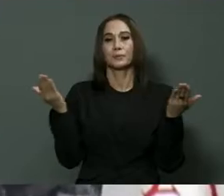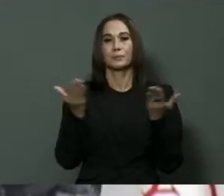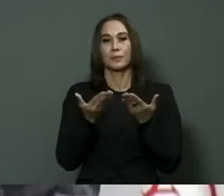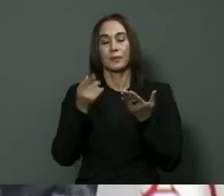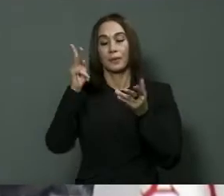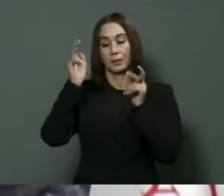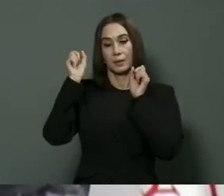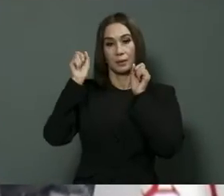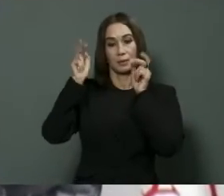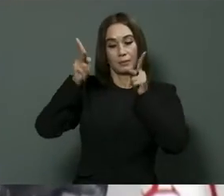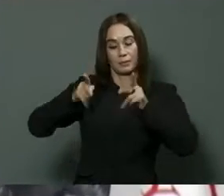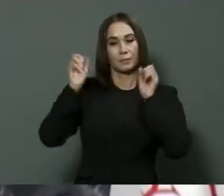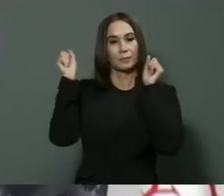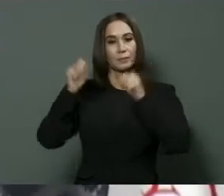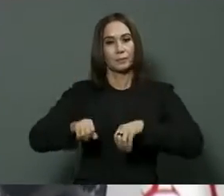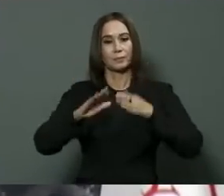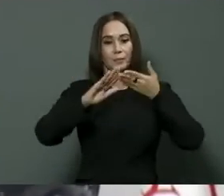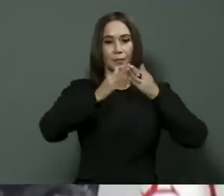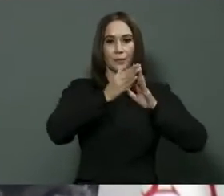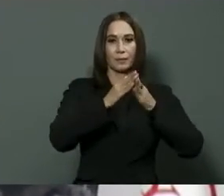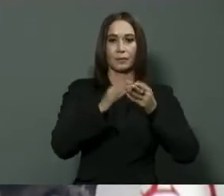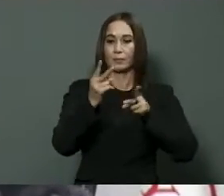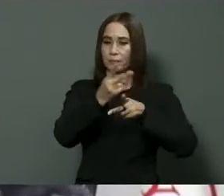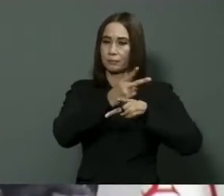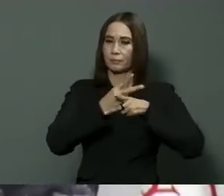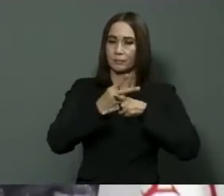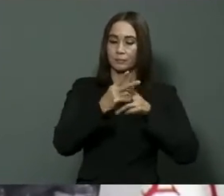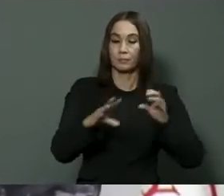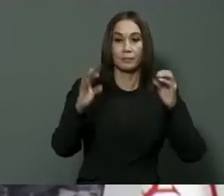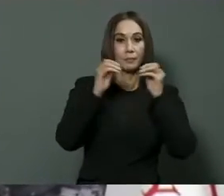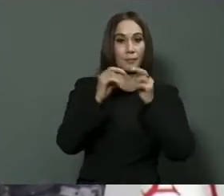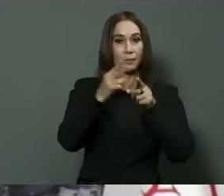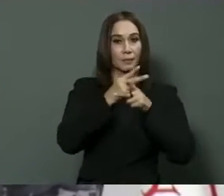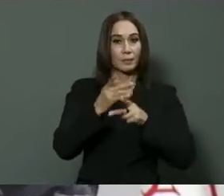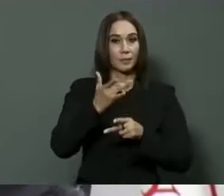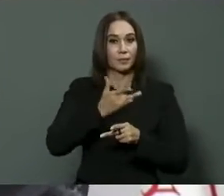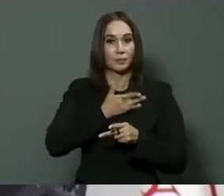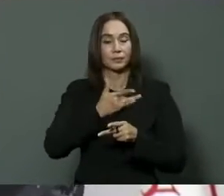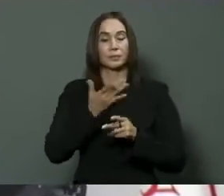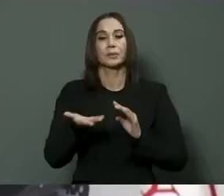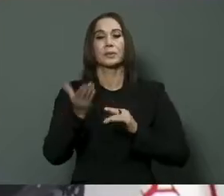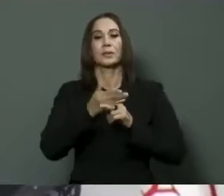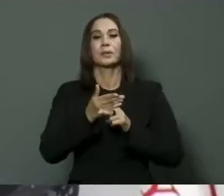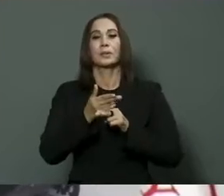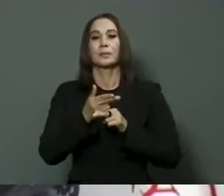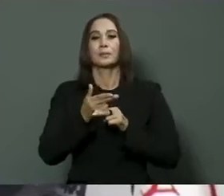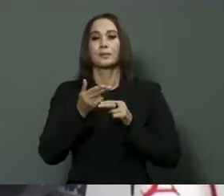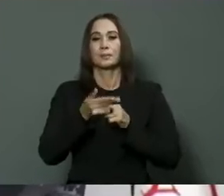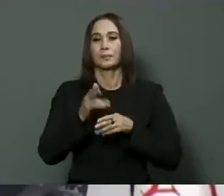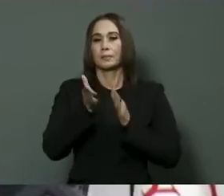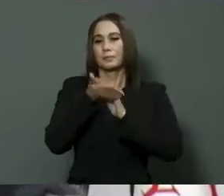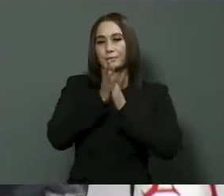para que las personas en sociedad estén más seguras y se sientan más protegidas.